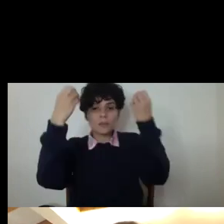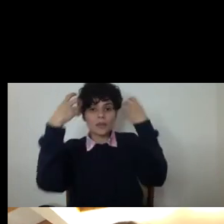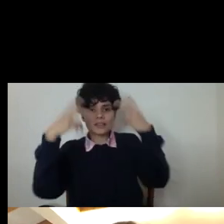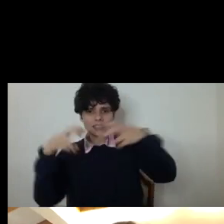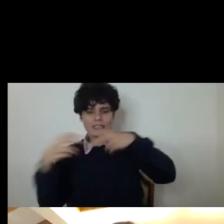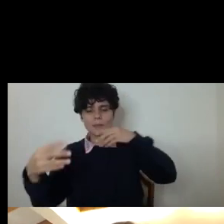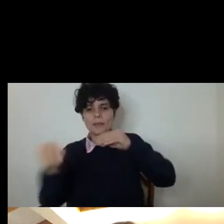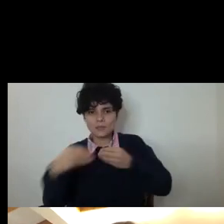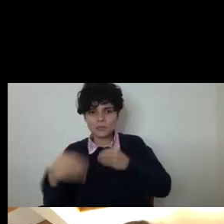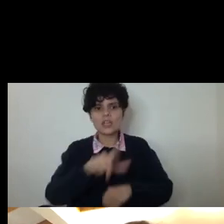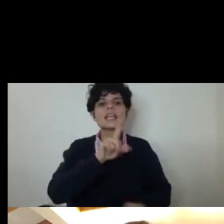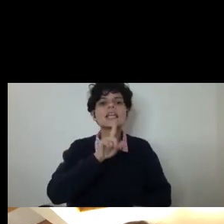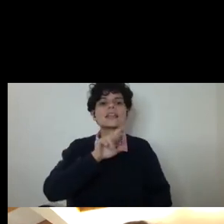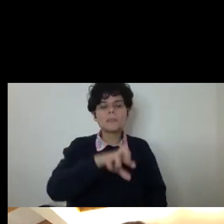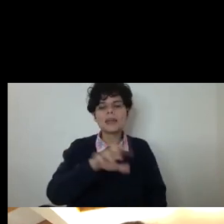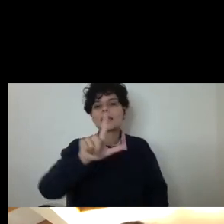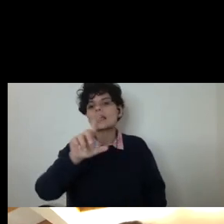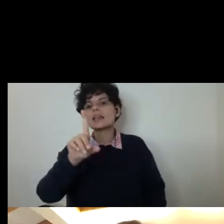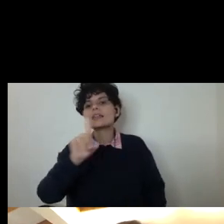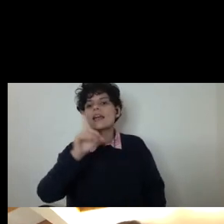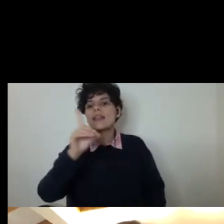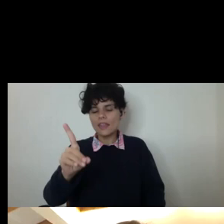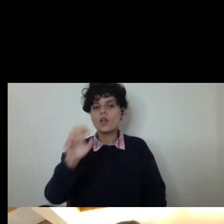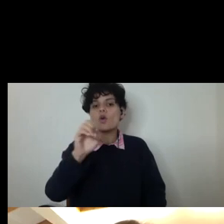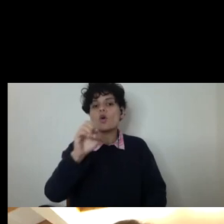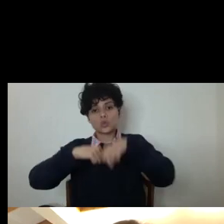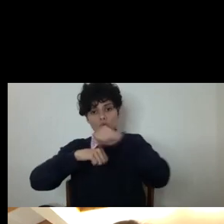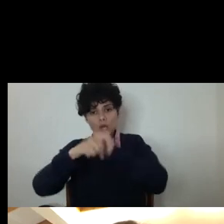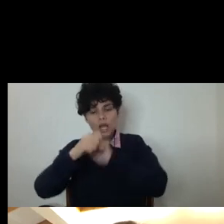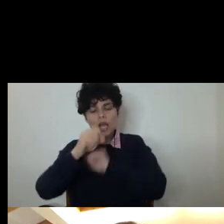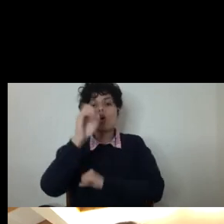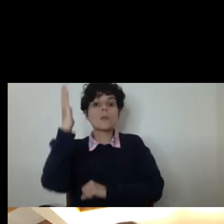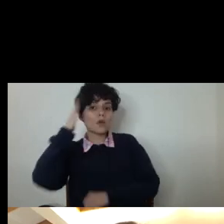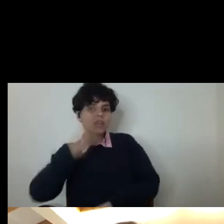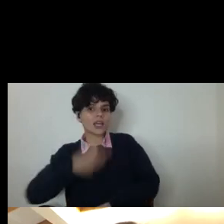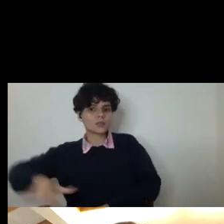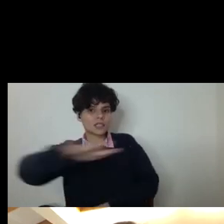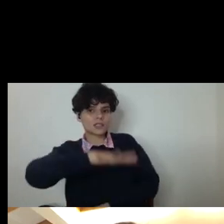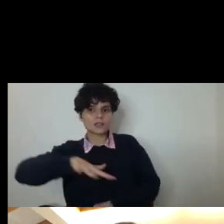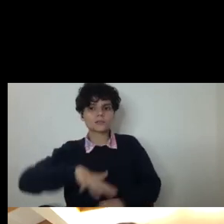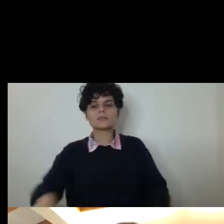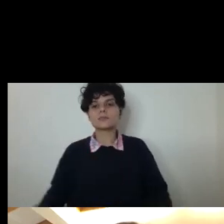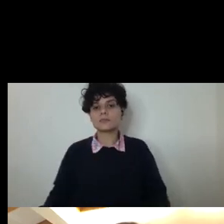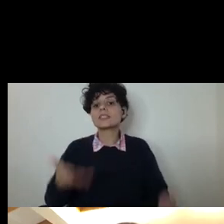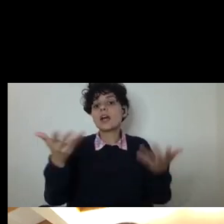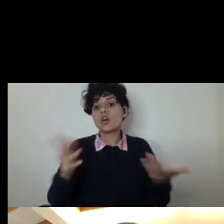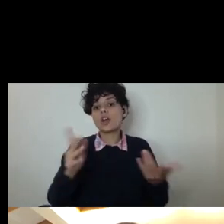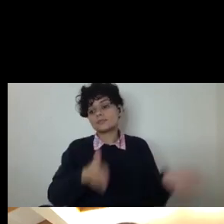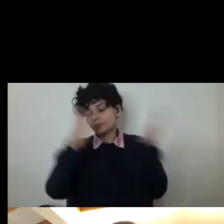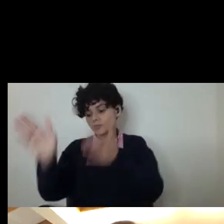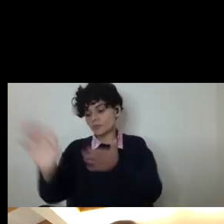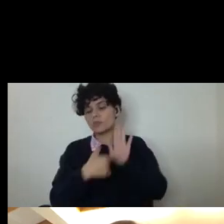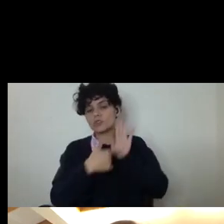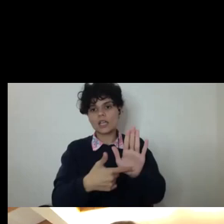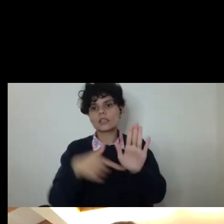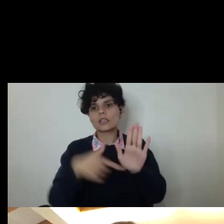tanto LTP, LTP, como plasticidad estructural, como memoria espacial. Les quiero mostrar ahora, esto voy a ir